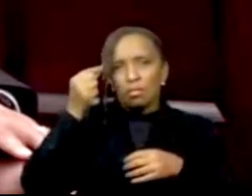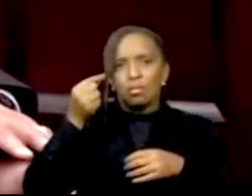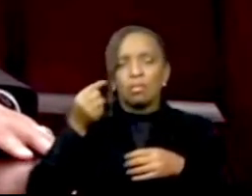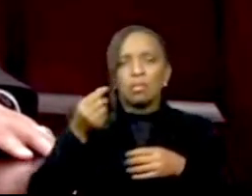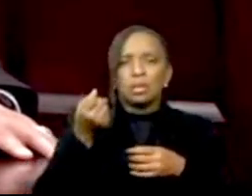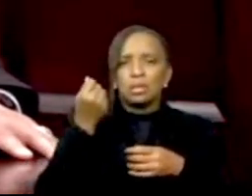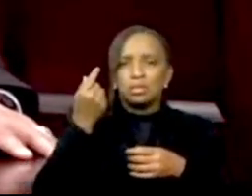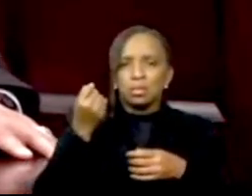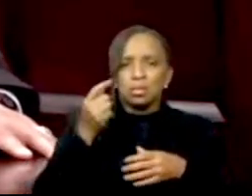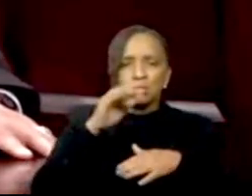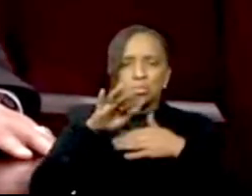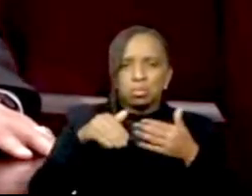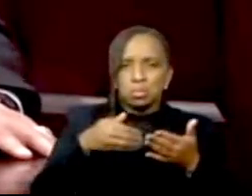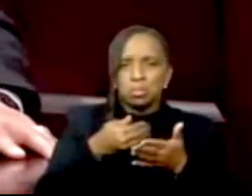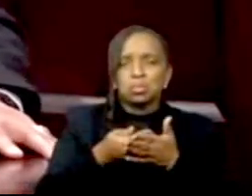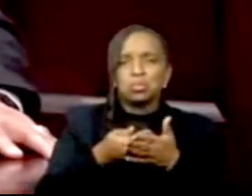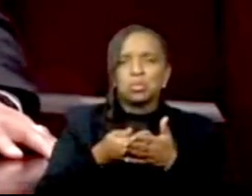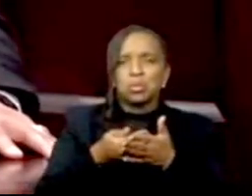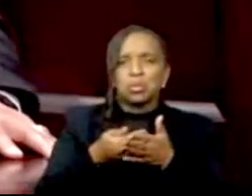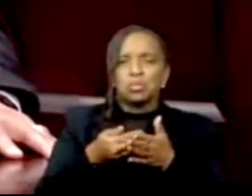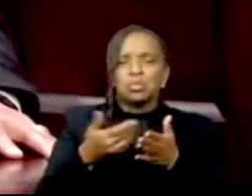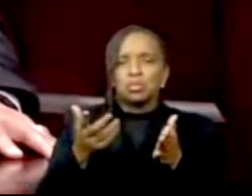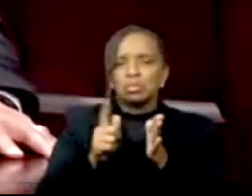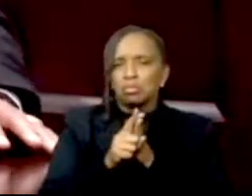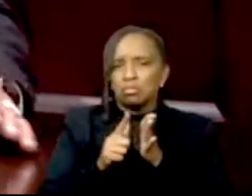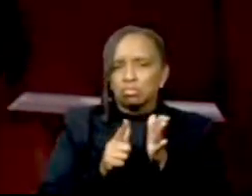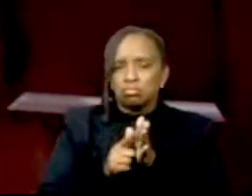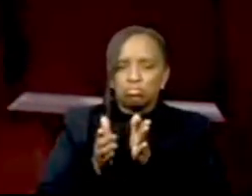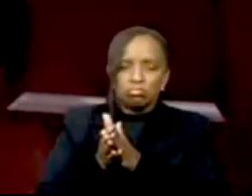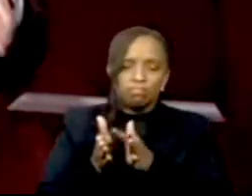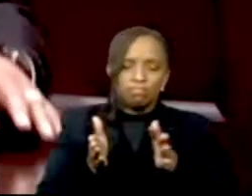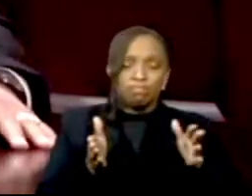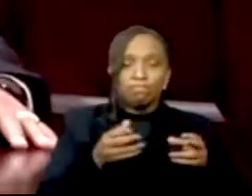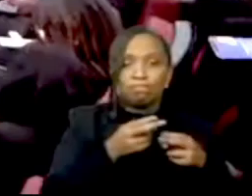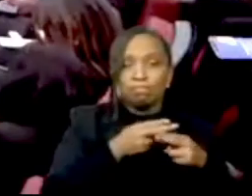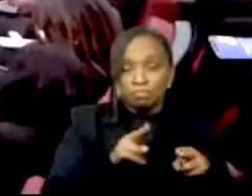séptima moción transitoria.